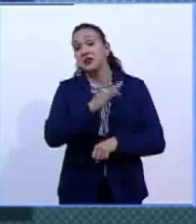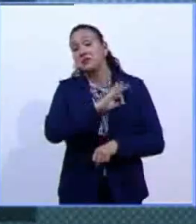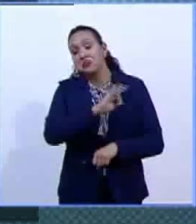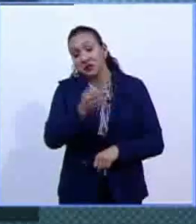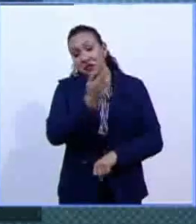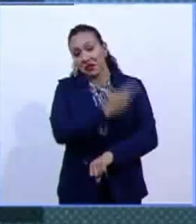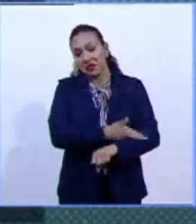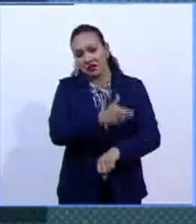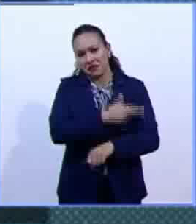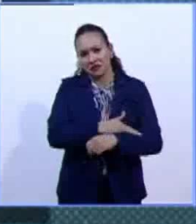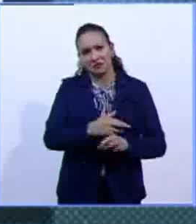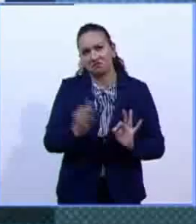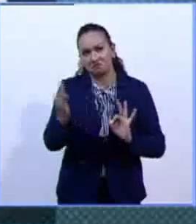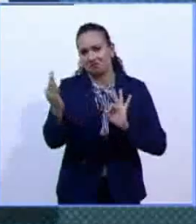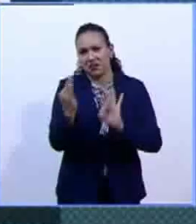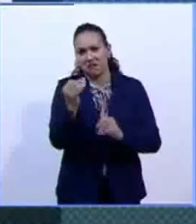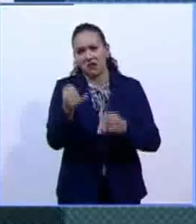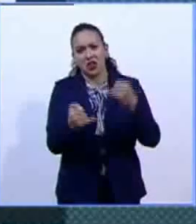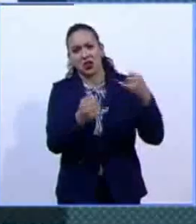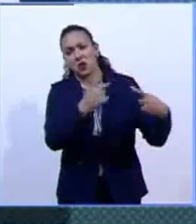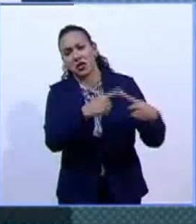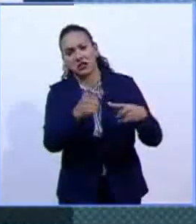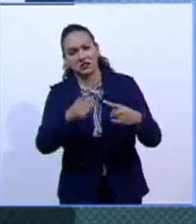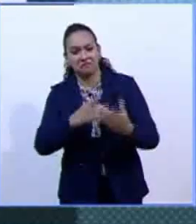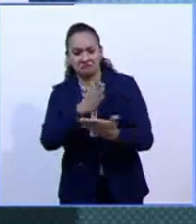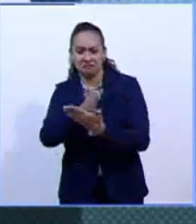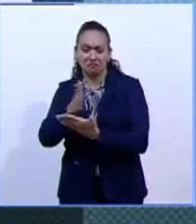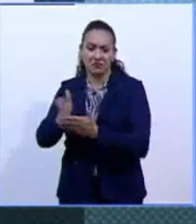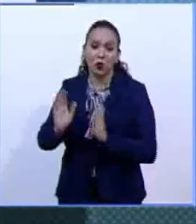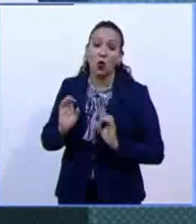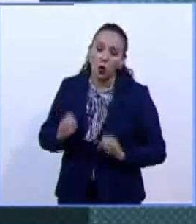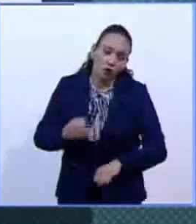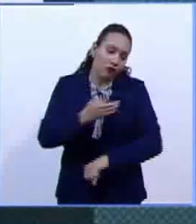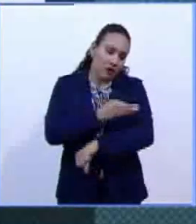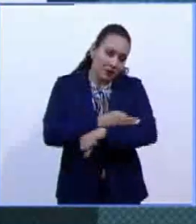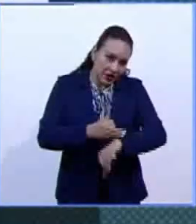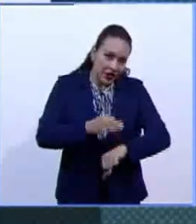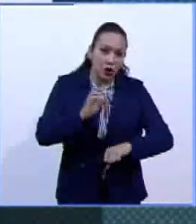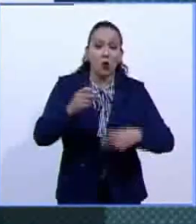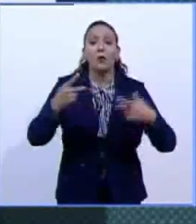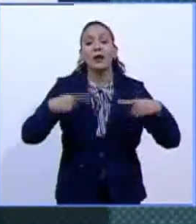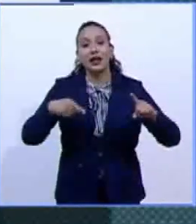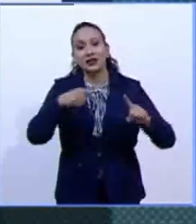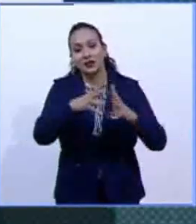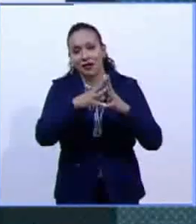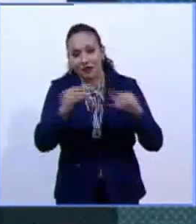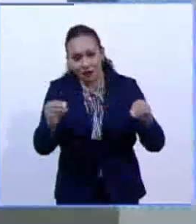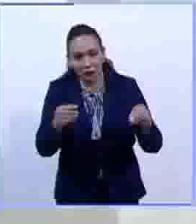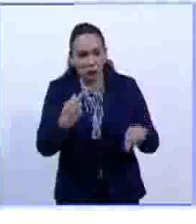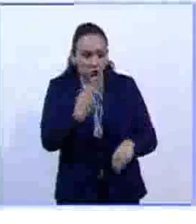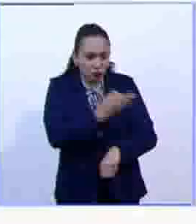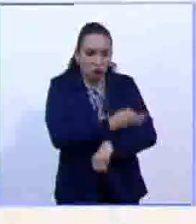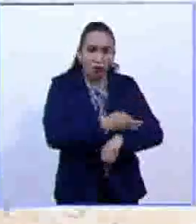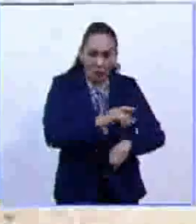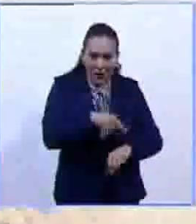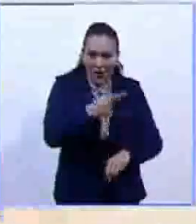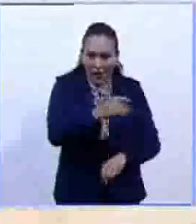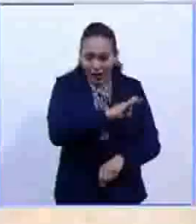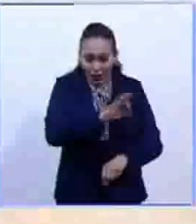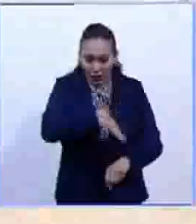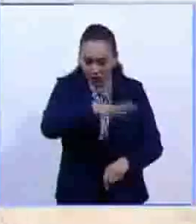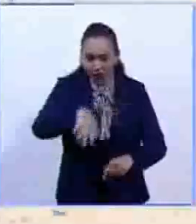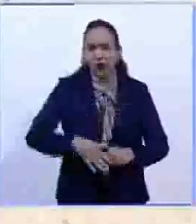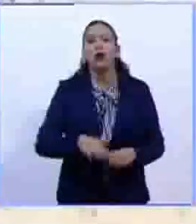ante cualquier juzgado de distrito y por cualquier familiar de la persona desaparecida. Debido a la naturaleza